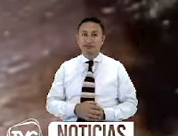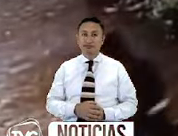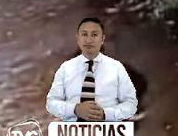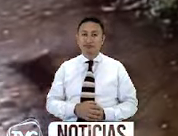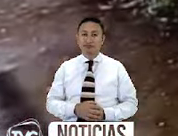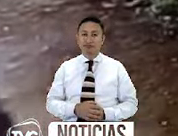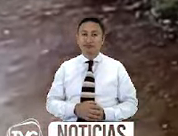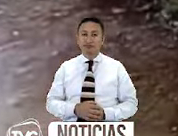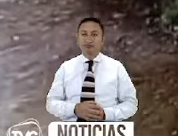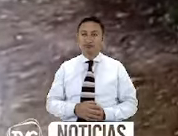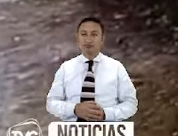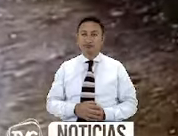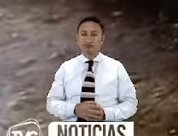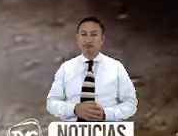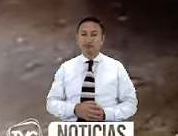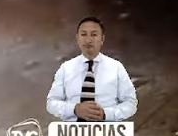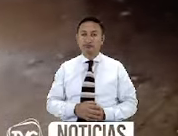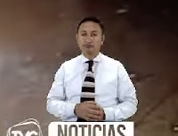Marilyn Jaramillo.